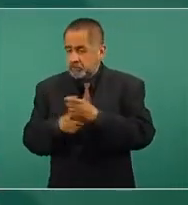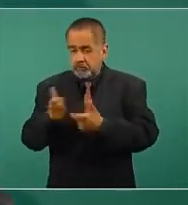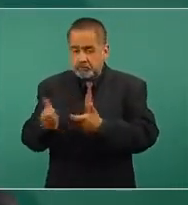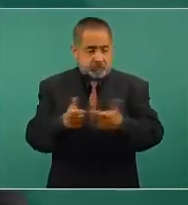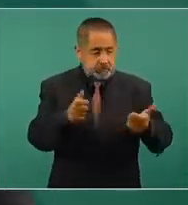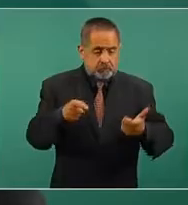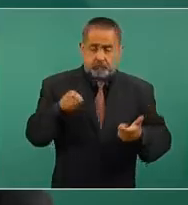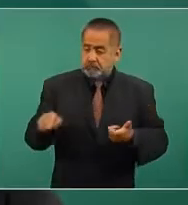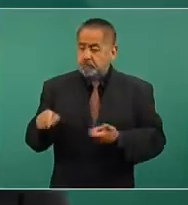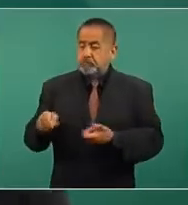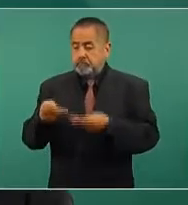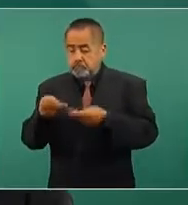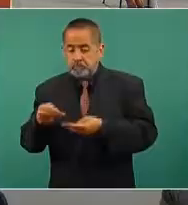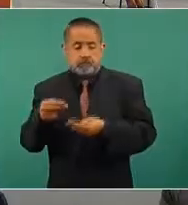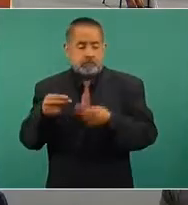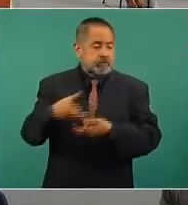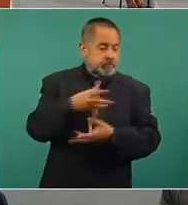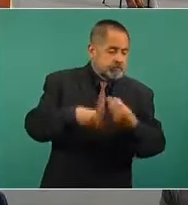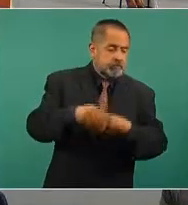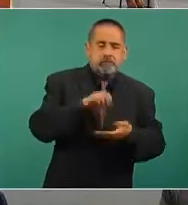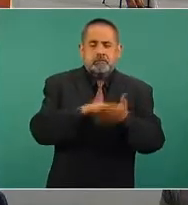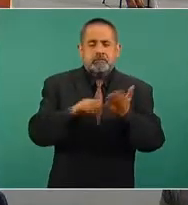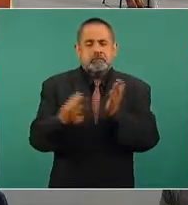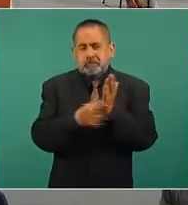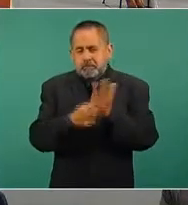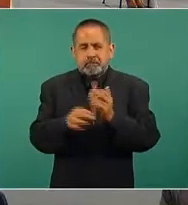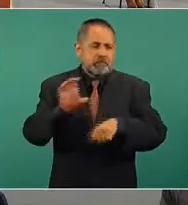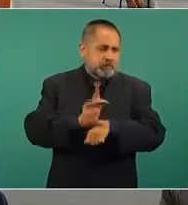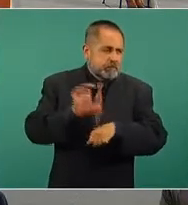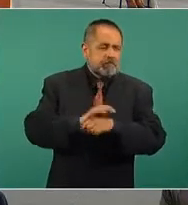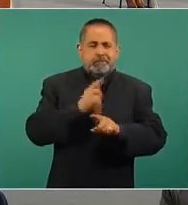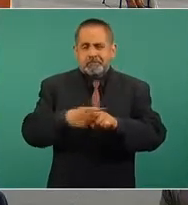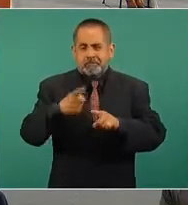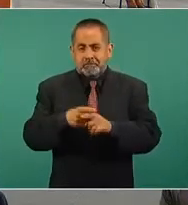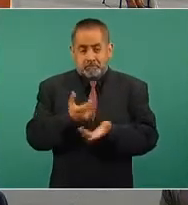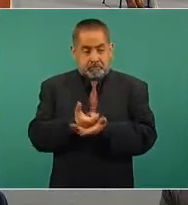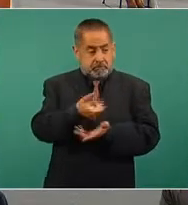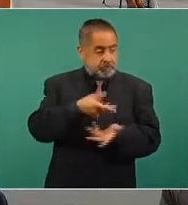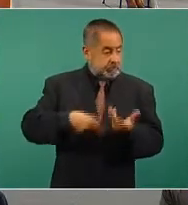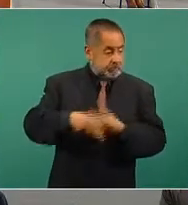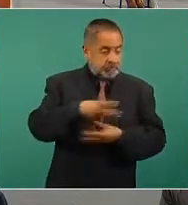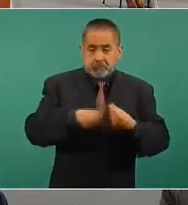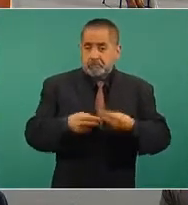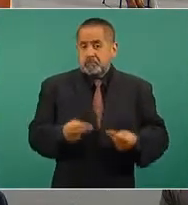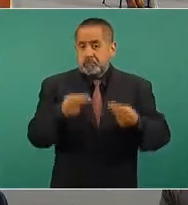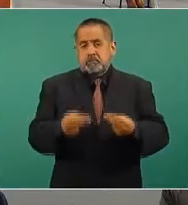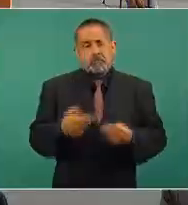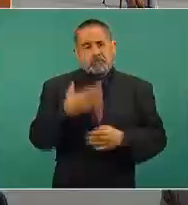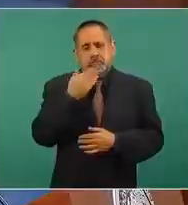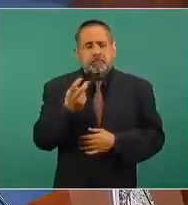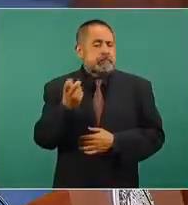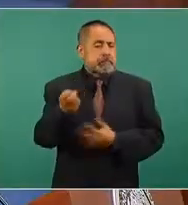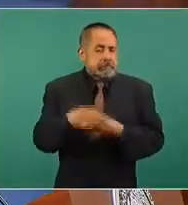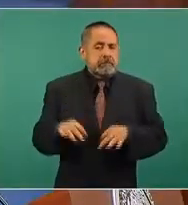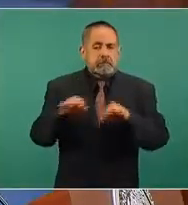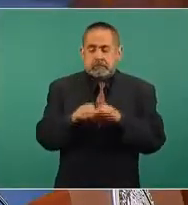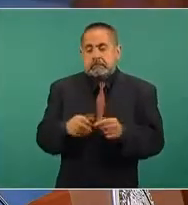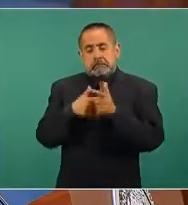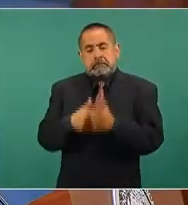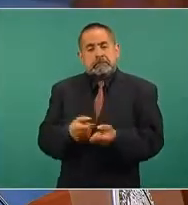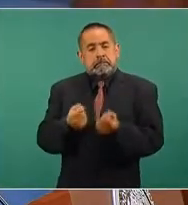ramas de la economía nacional, ¿no? El acero, el cemento, etcétera, etcétera, etcétera. Entonces es muy importante que sigamos